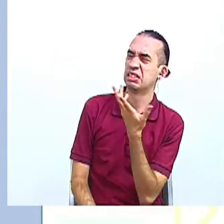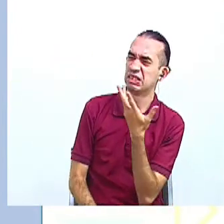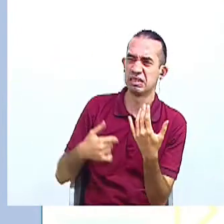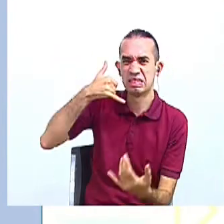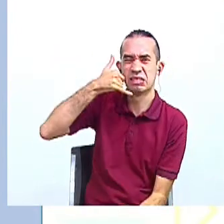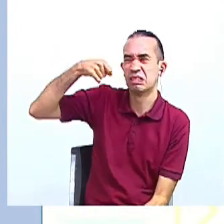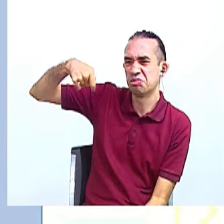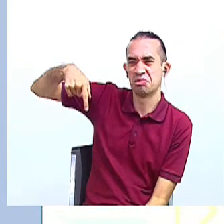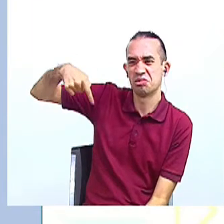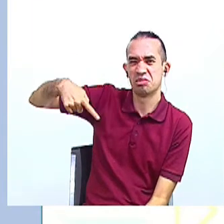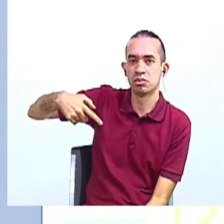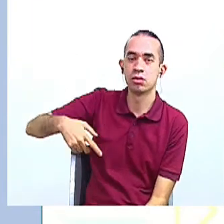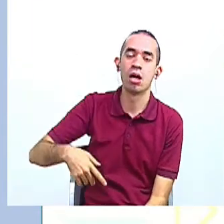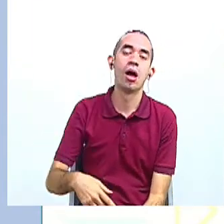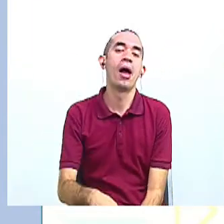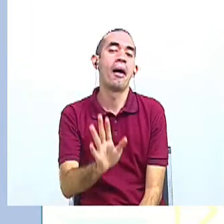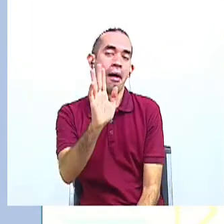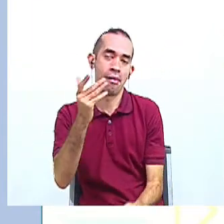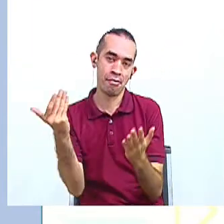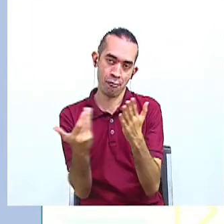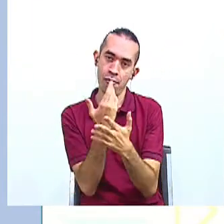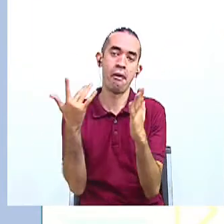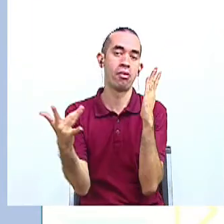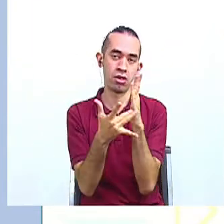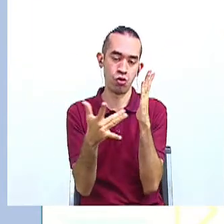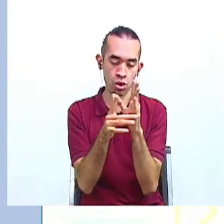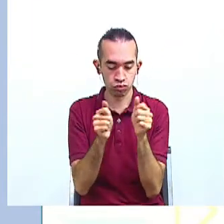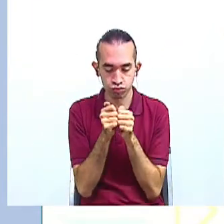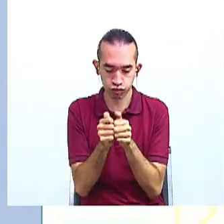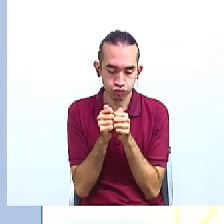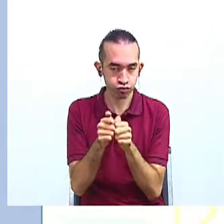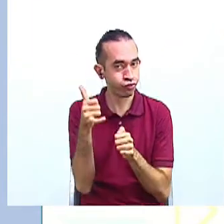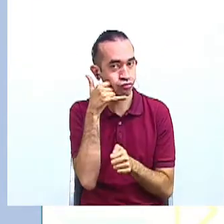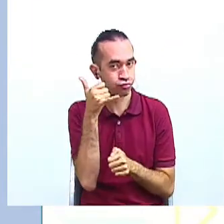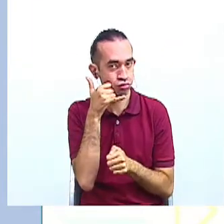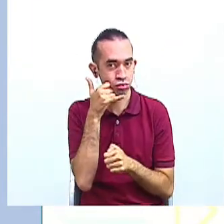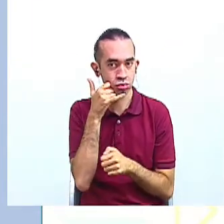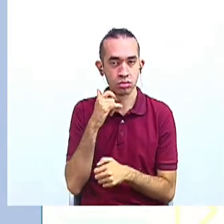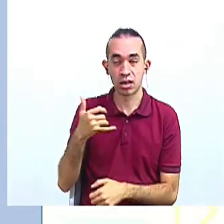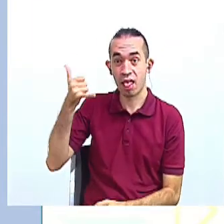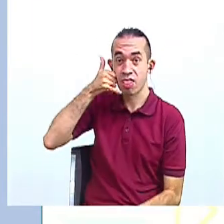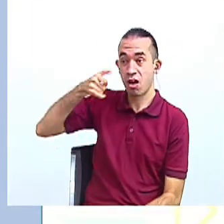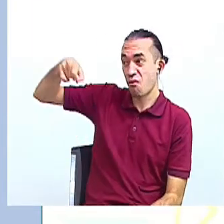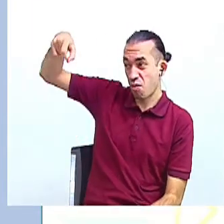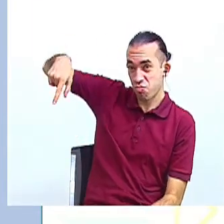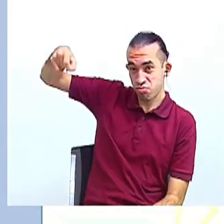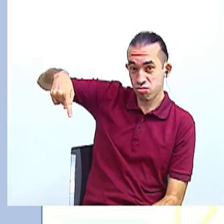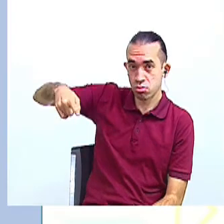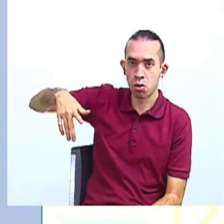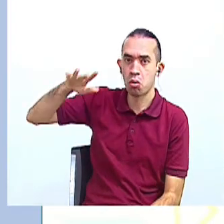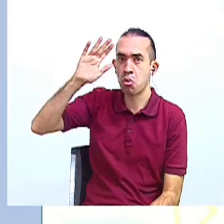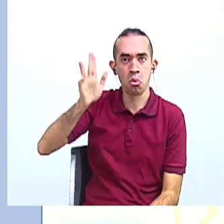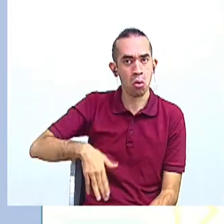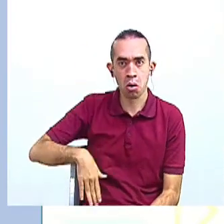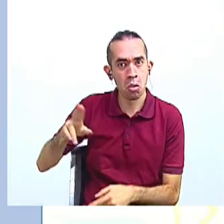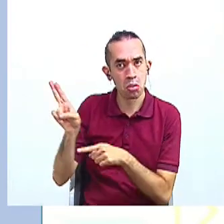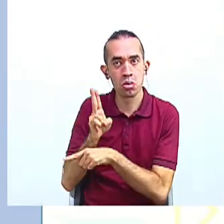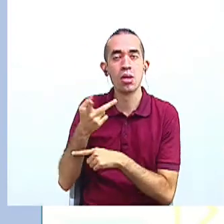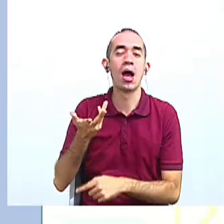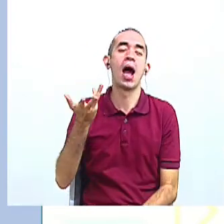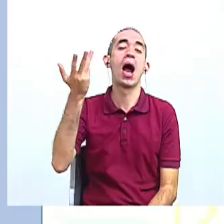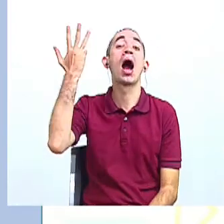es? Claro, desde que llegó la tecnología celular, ya no utilizamos esas cabinas telefónicas que fueron